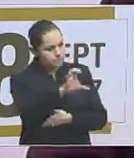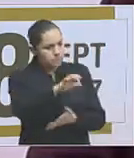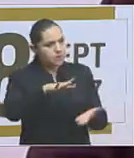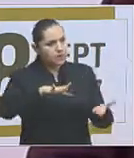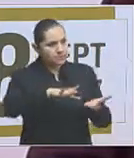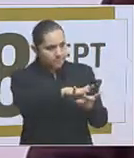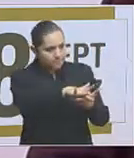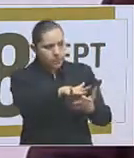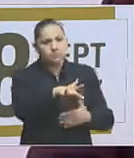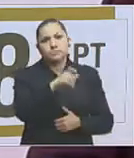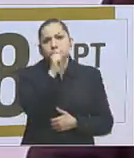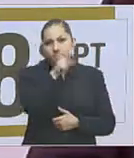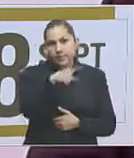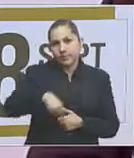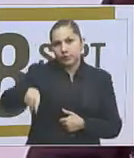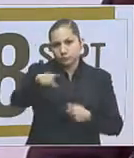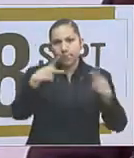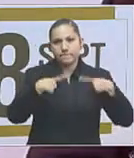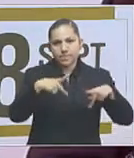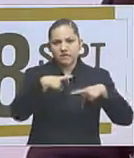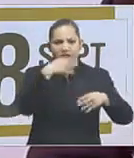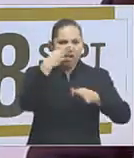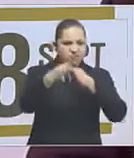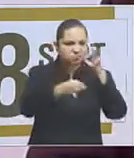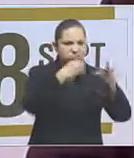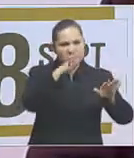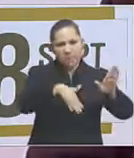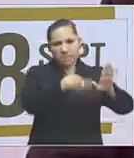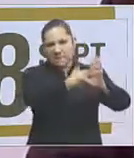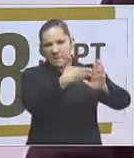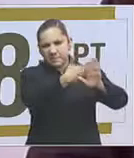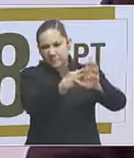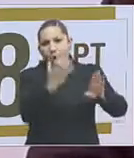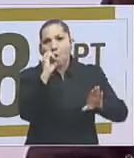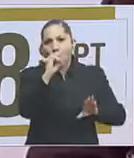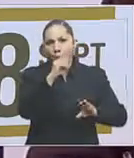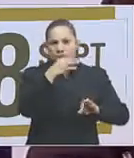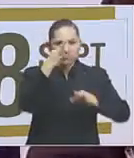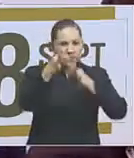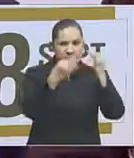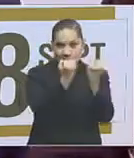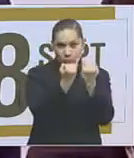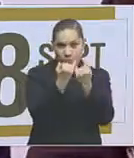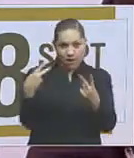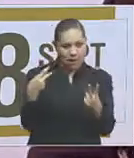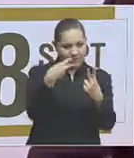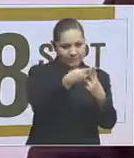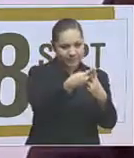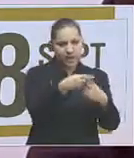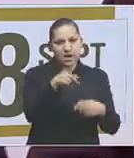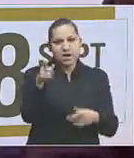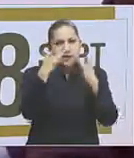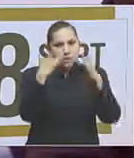de manifestantes como ocurrió con el famoso hashtag renuncia allá en guatemala donde ese